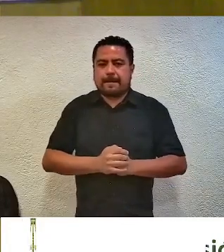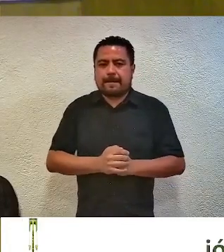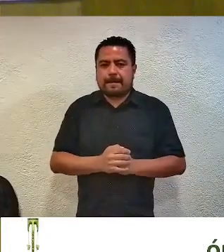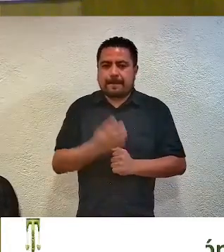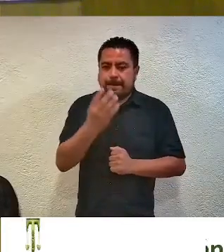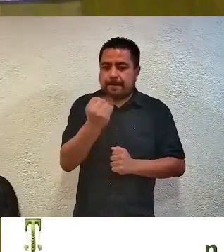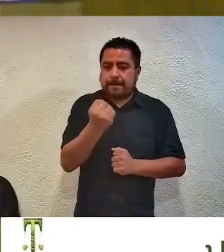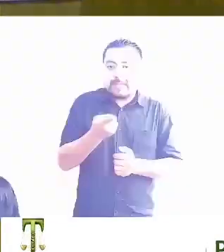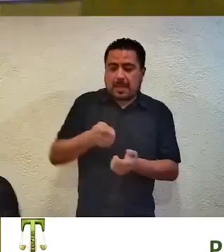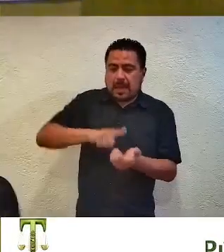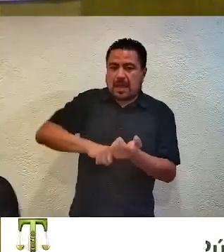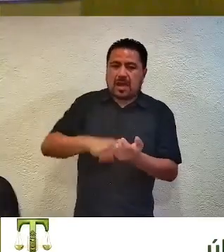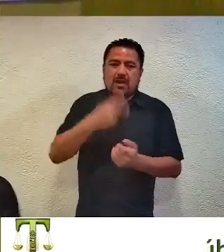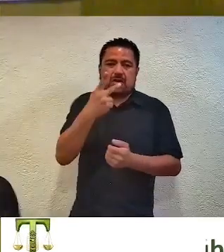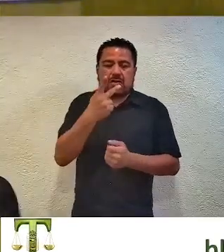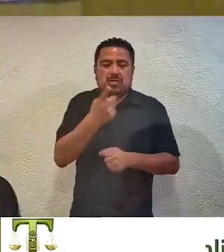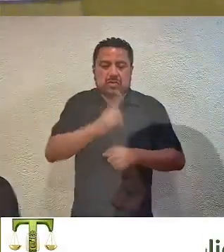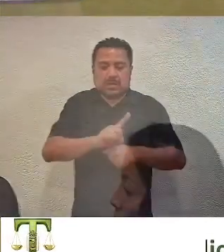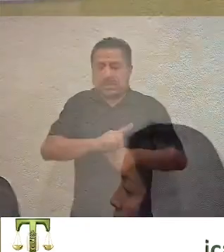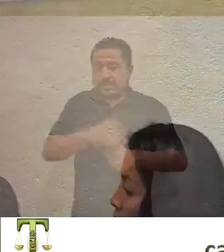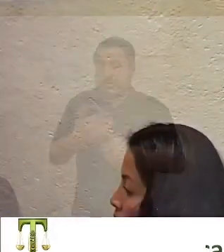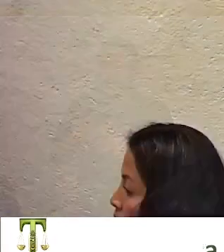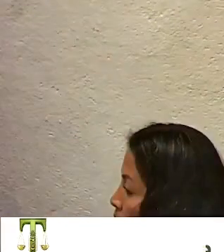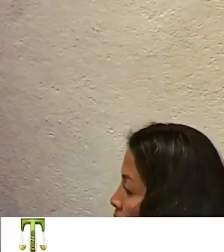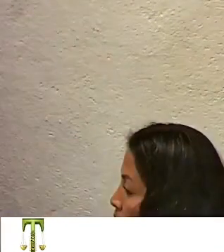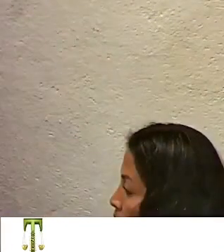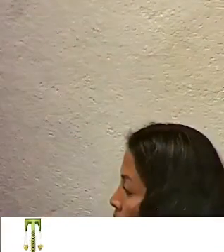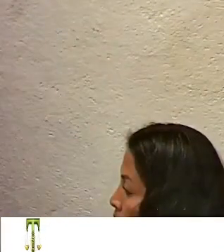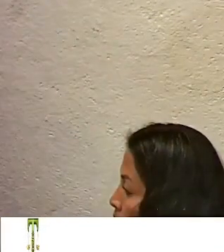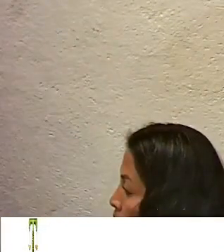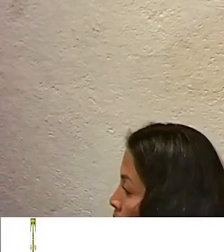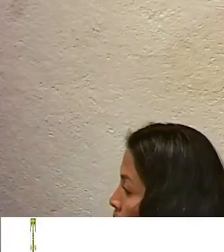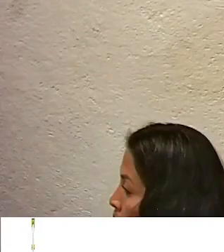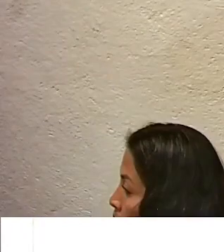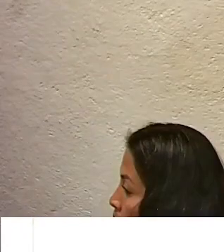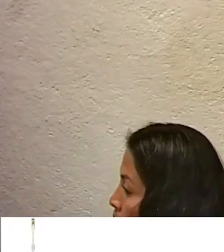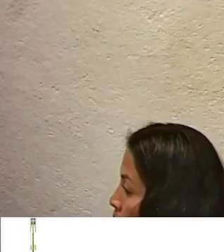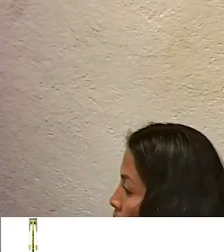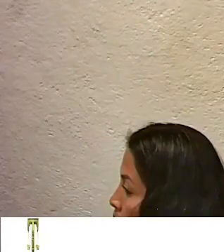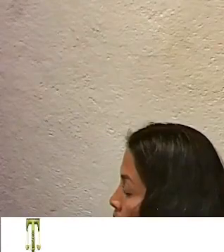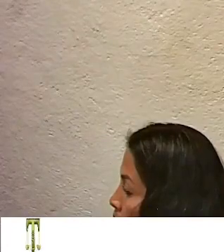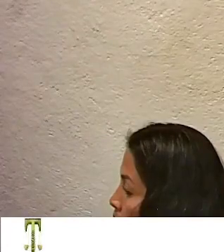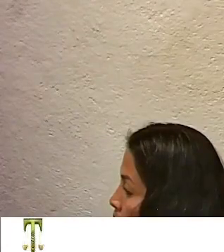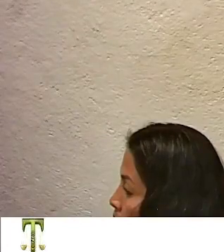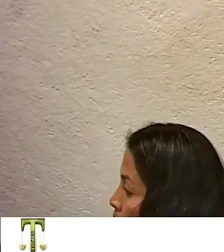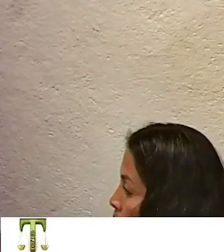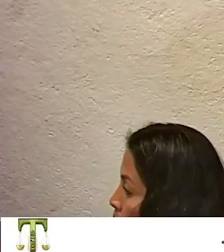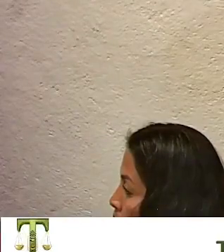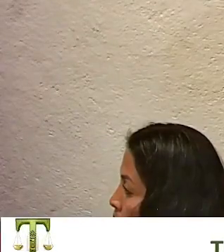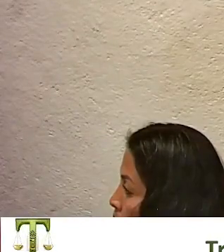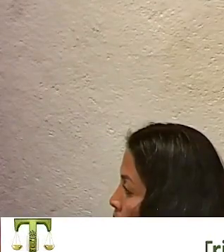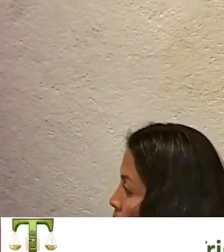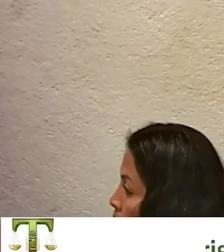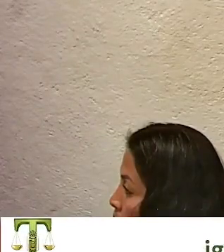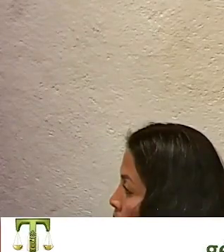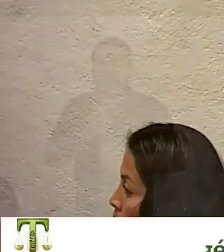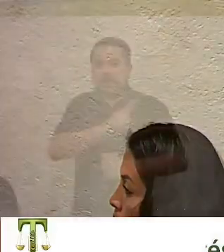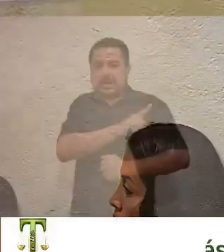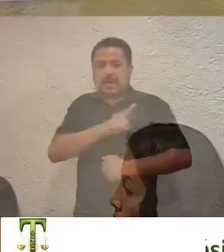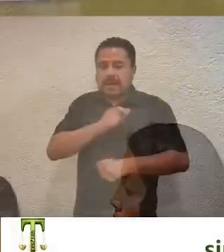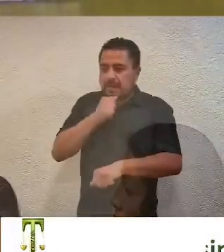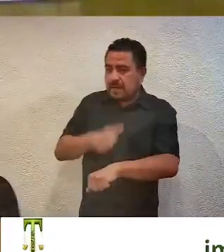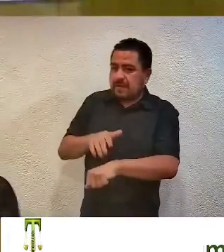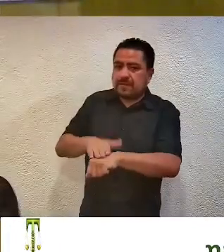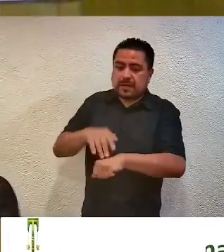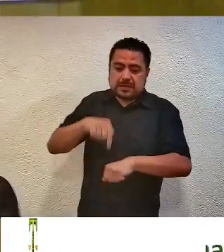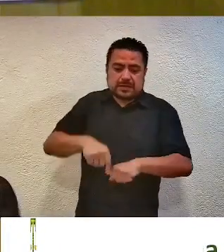9. Dentro de los 2 días naturales posteriores a que se aprueben las modificaciones a los lineamientos y las acciones afirmativas a implementar, deberá informar a este